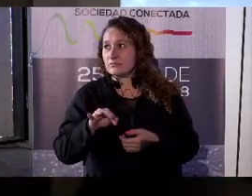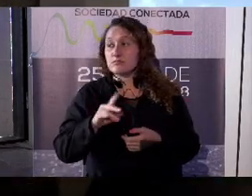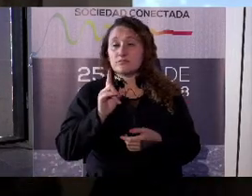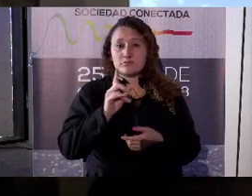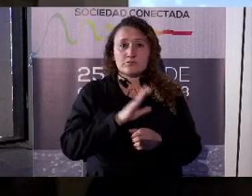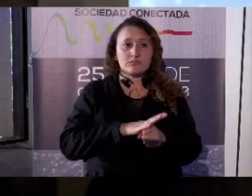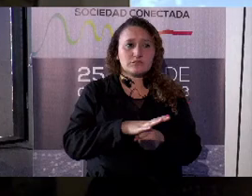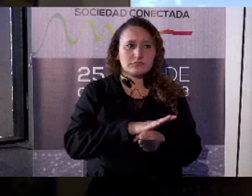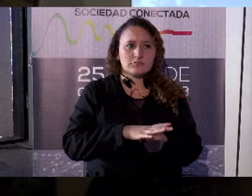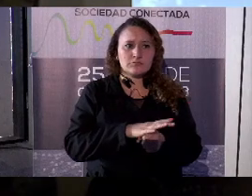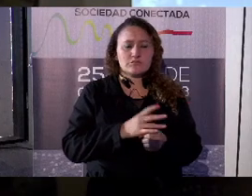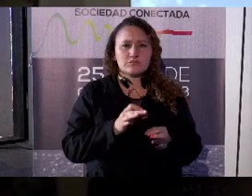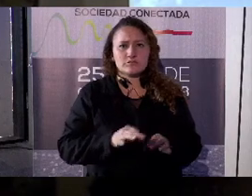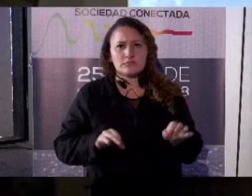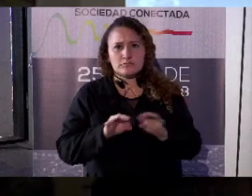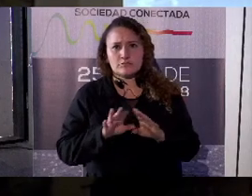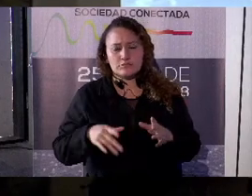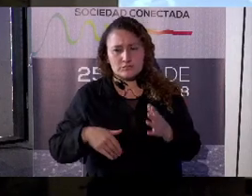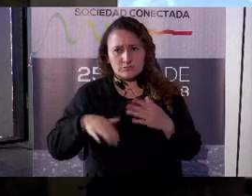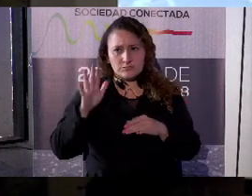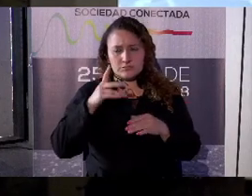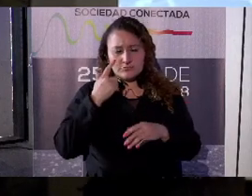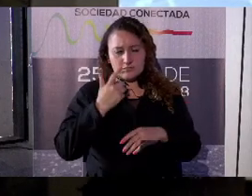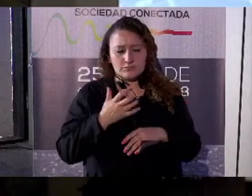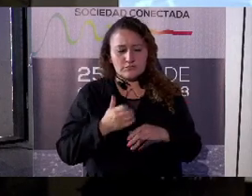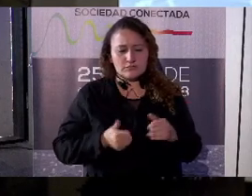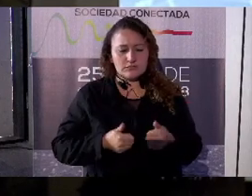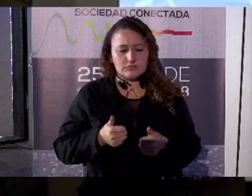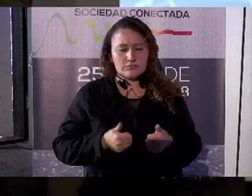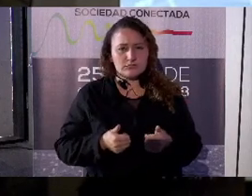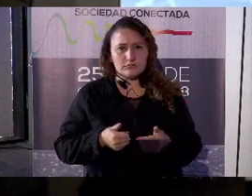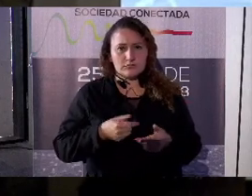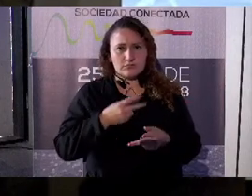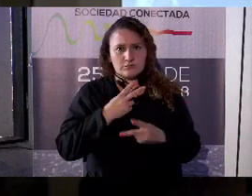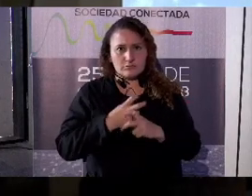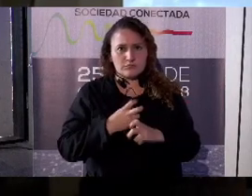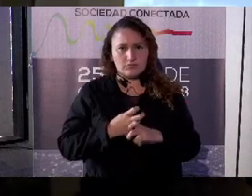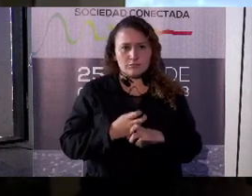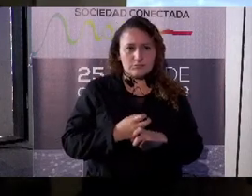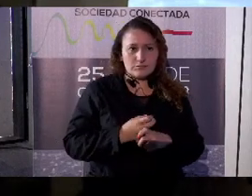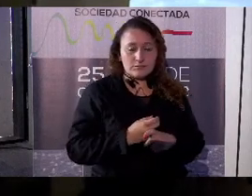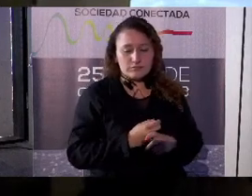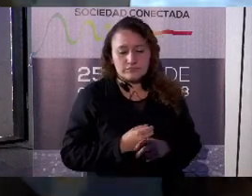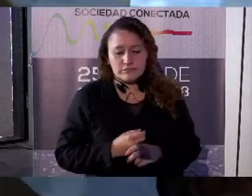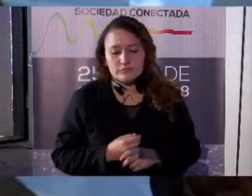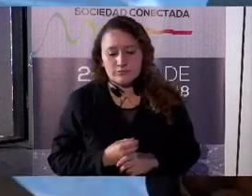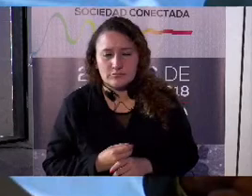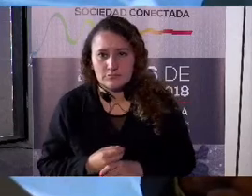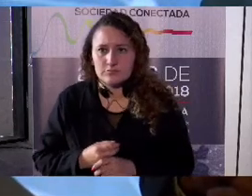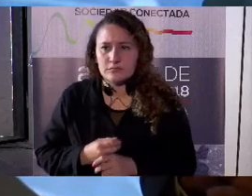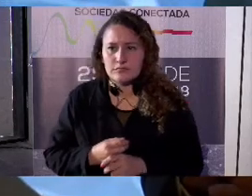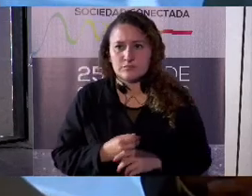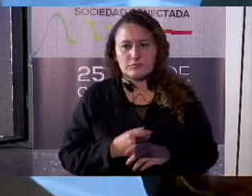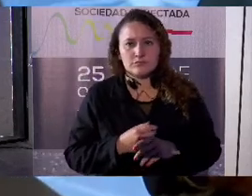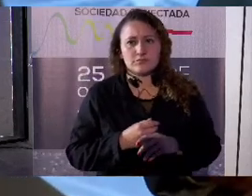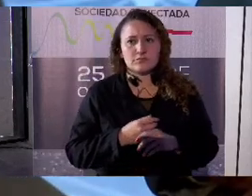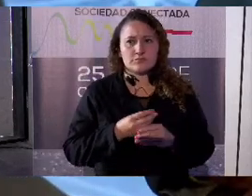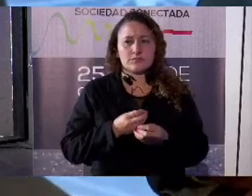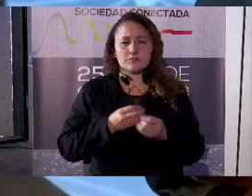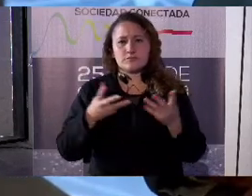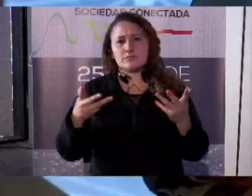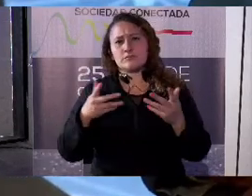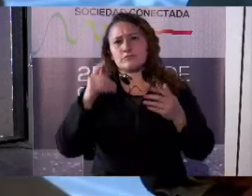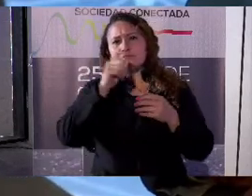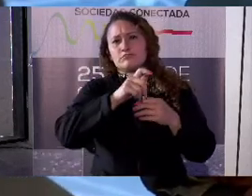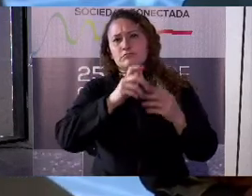uno que valdría la pena Resaltar que es un poco más Quizás complejo por la cantidad y calidad variedad de actores que